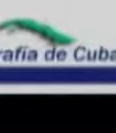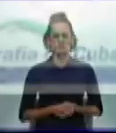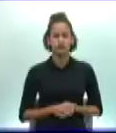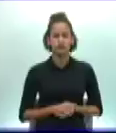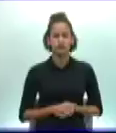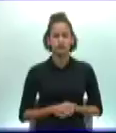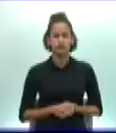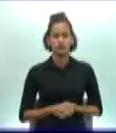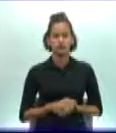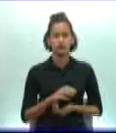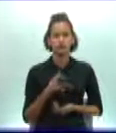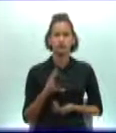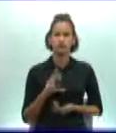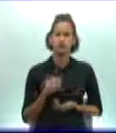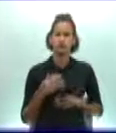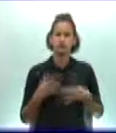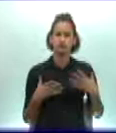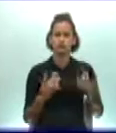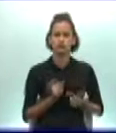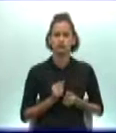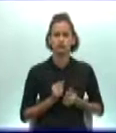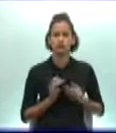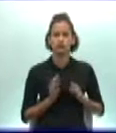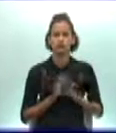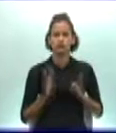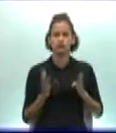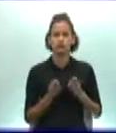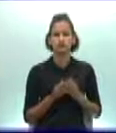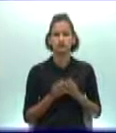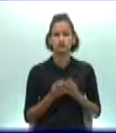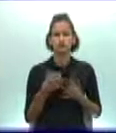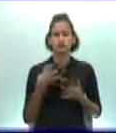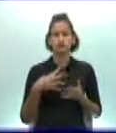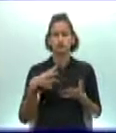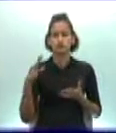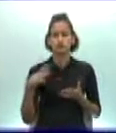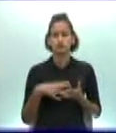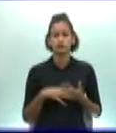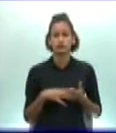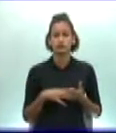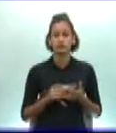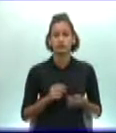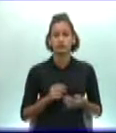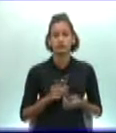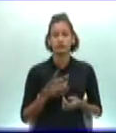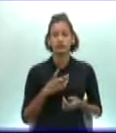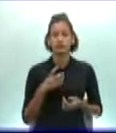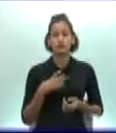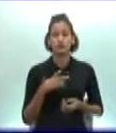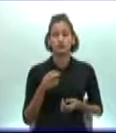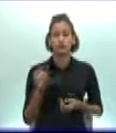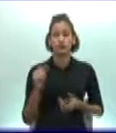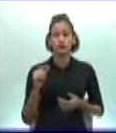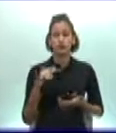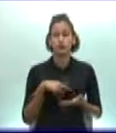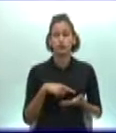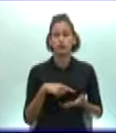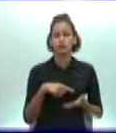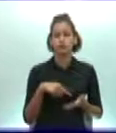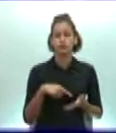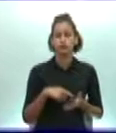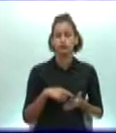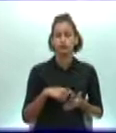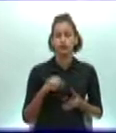Dice la actividad, completa la tabla teniendo en cuenta los puntos extremos del archipiélago cubano. Observen que se